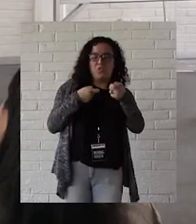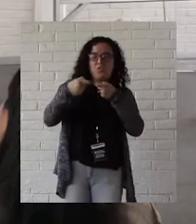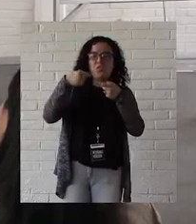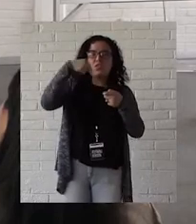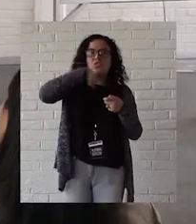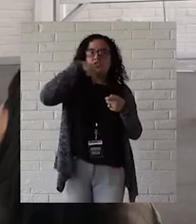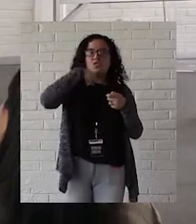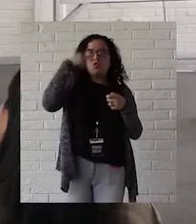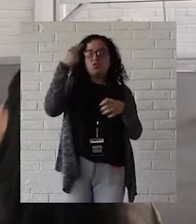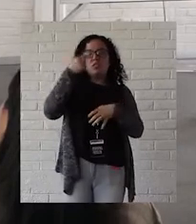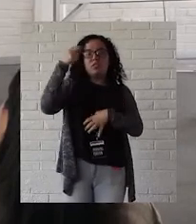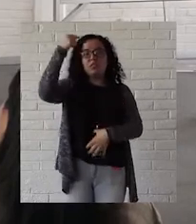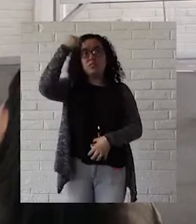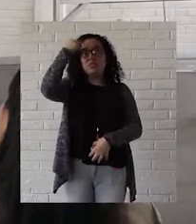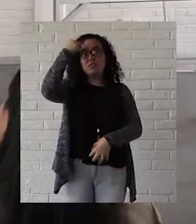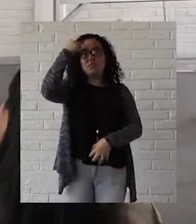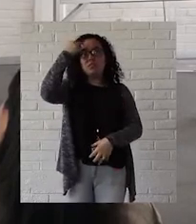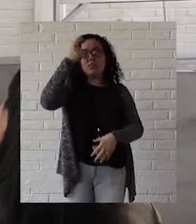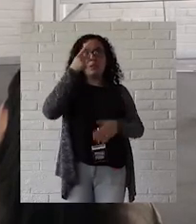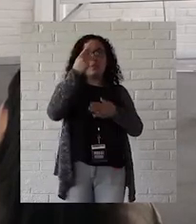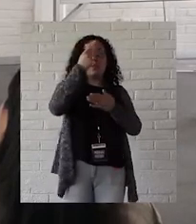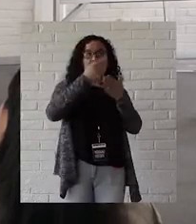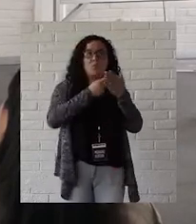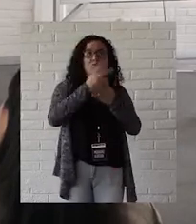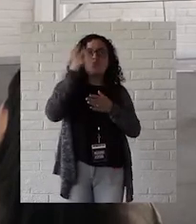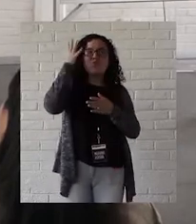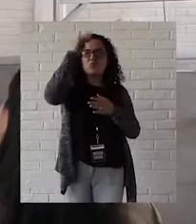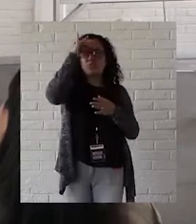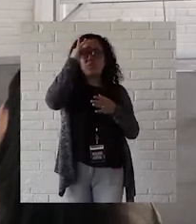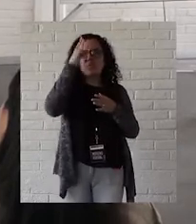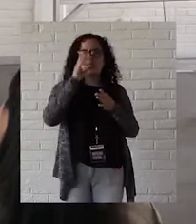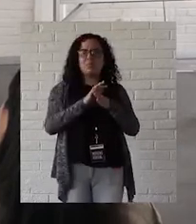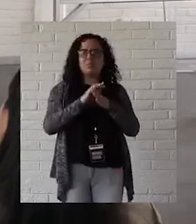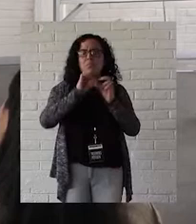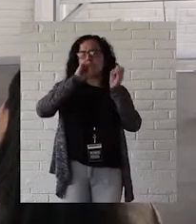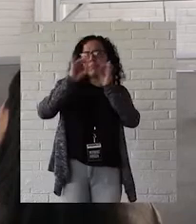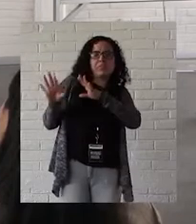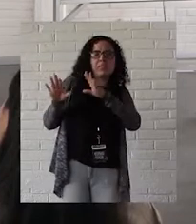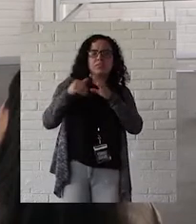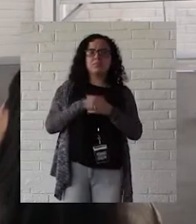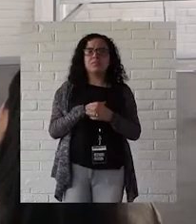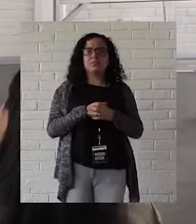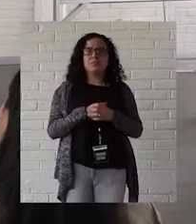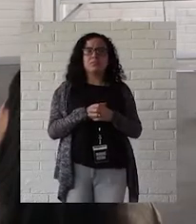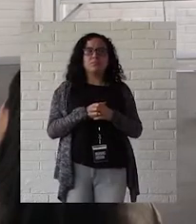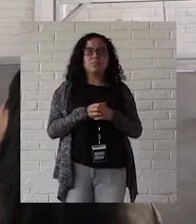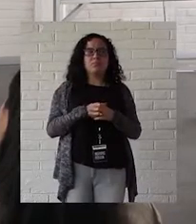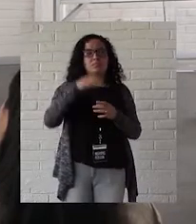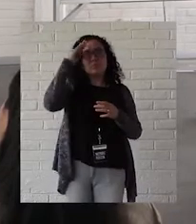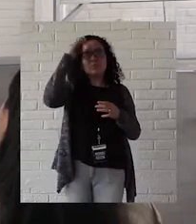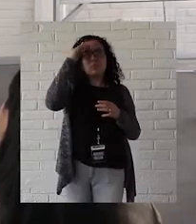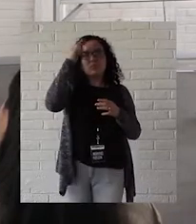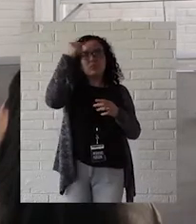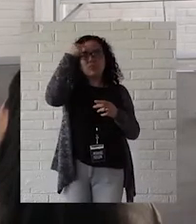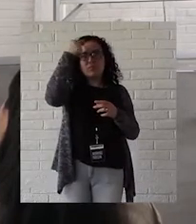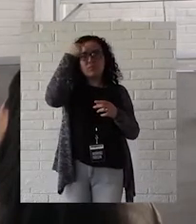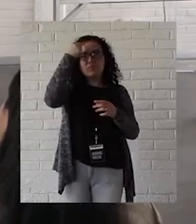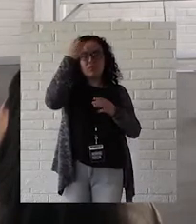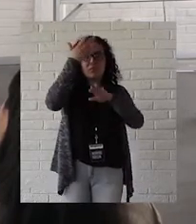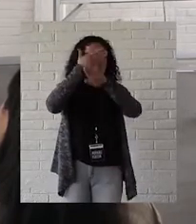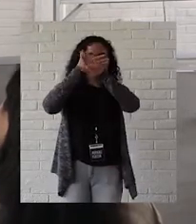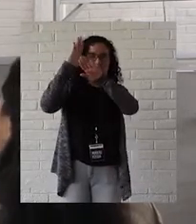yo la necesito para planear, para hacer nuestras cosas, y cuando no, pum, la sueltas. Eso de que la mente se pone en blanco, no sé muy bien